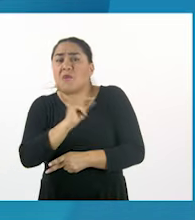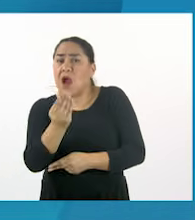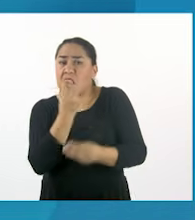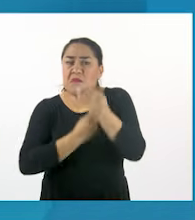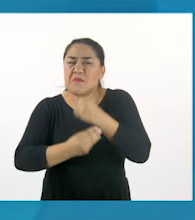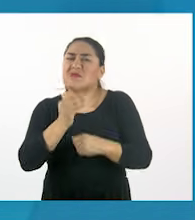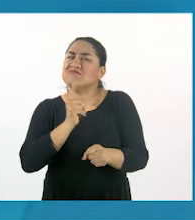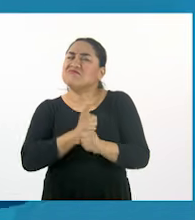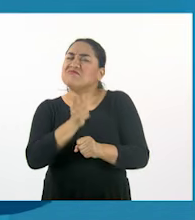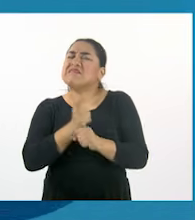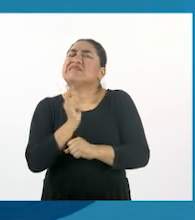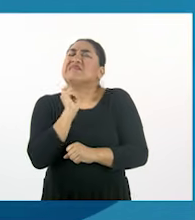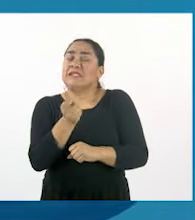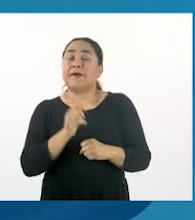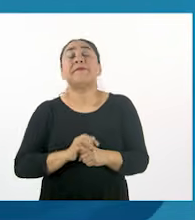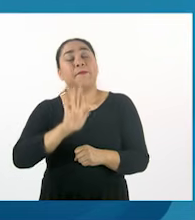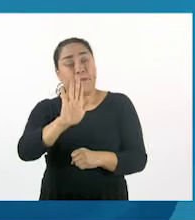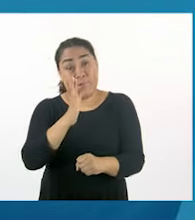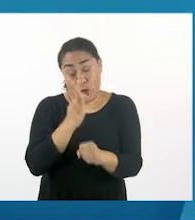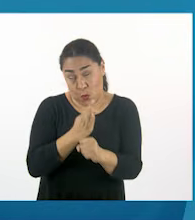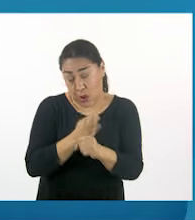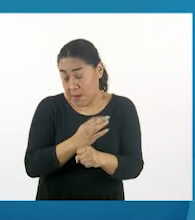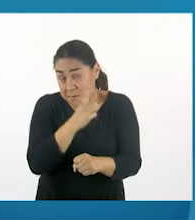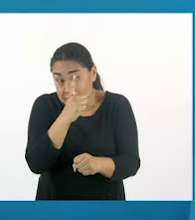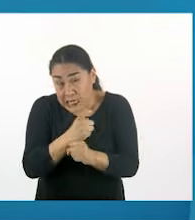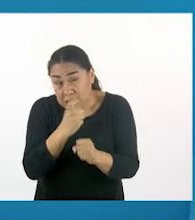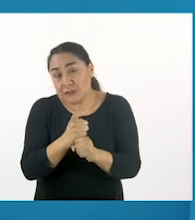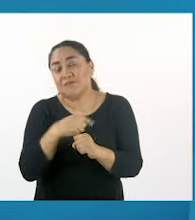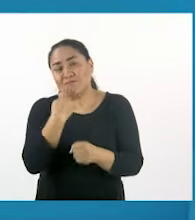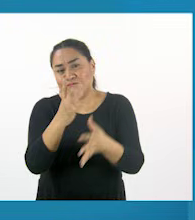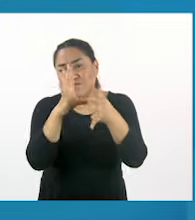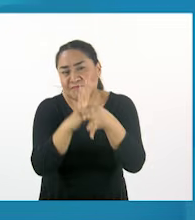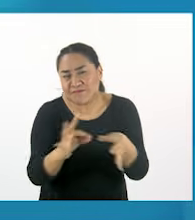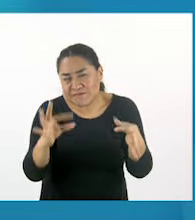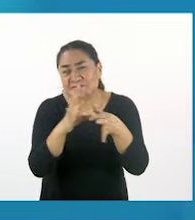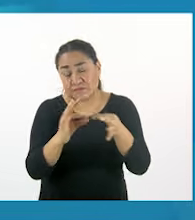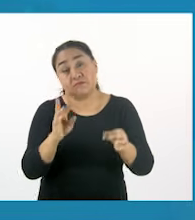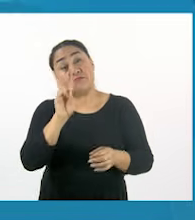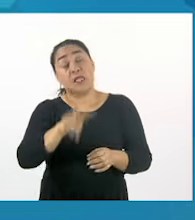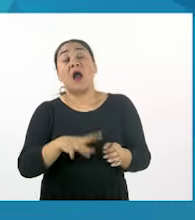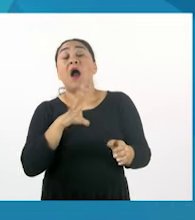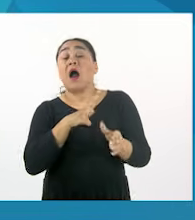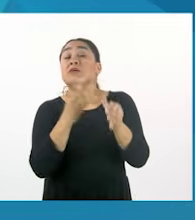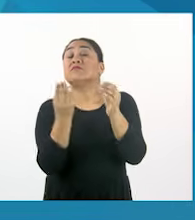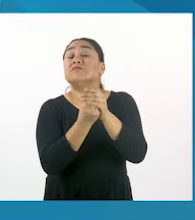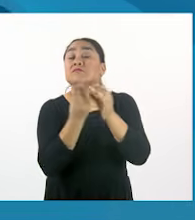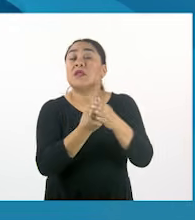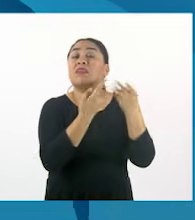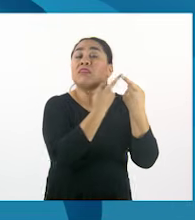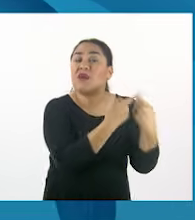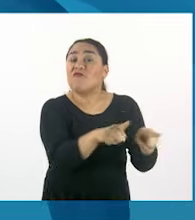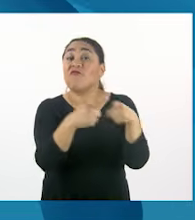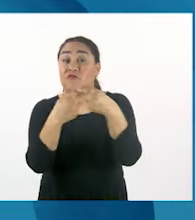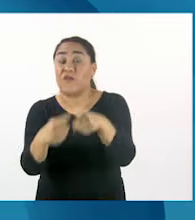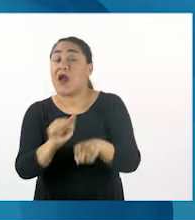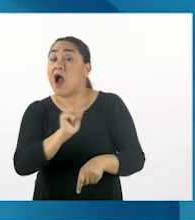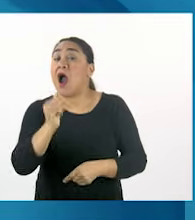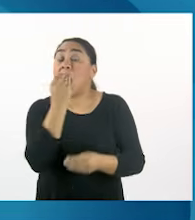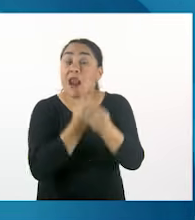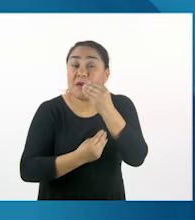Lo primero que necesitamos saber es que hay diferentes tipos de alimentos,